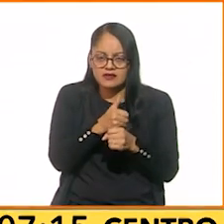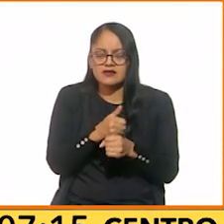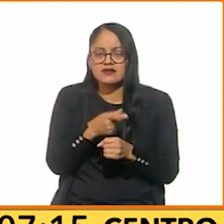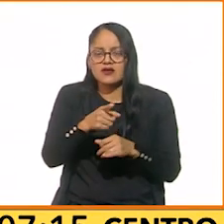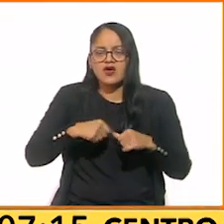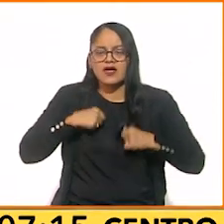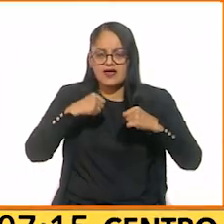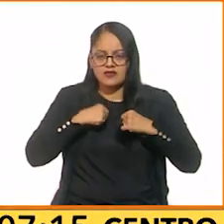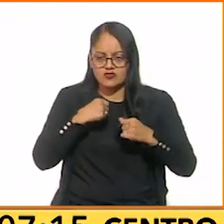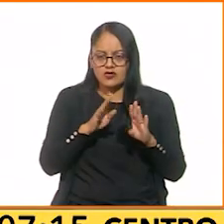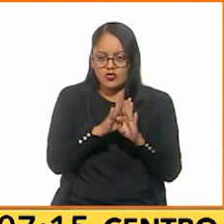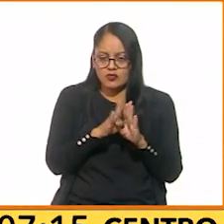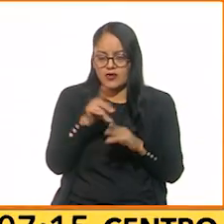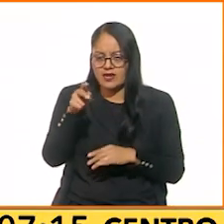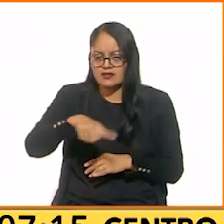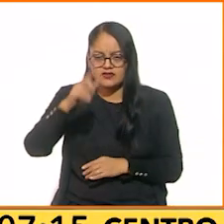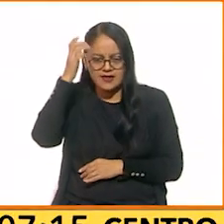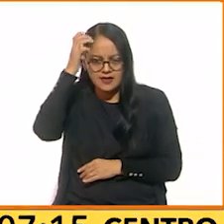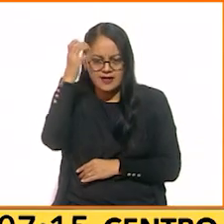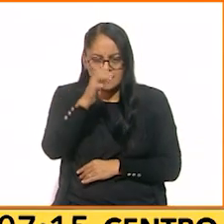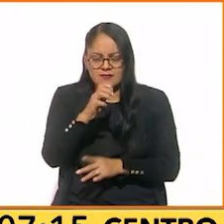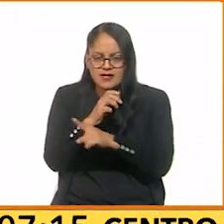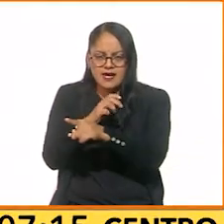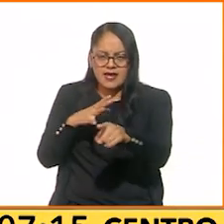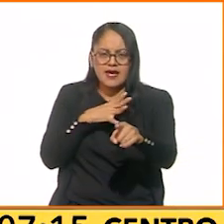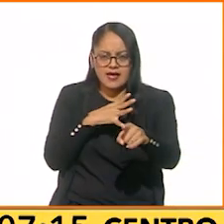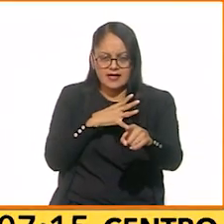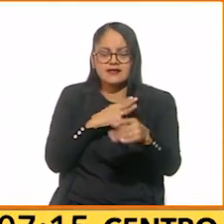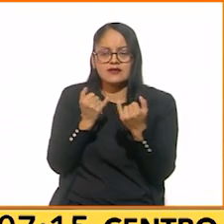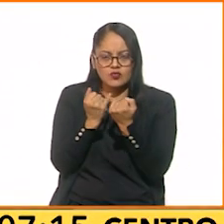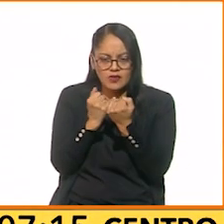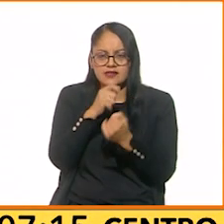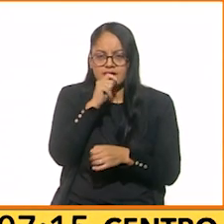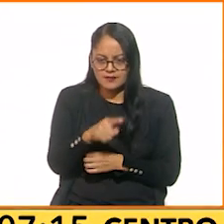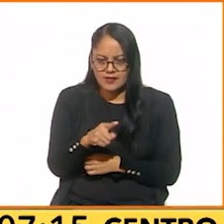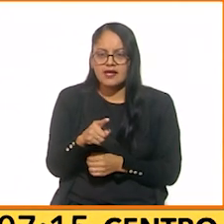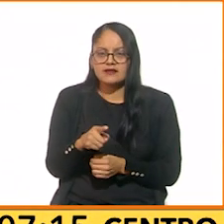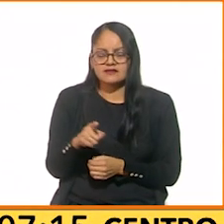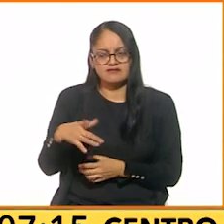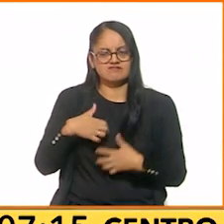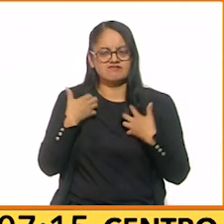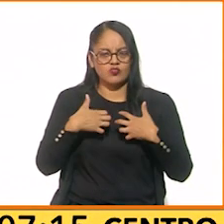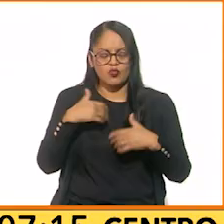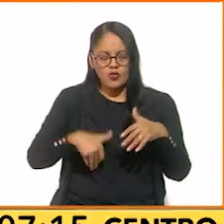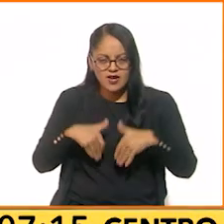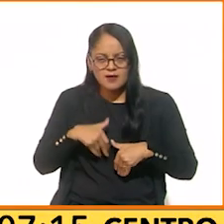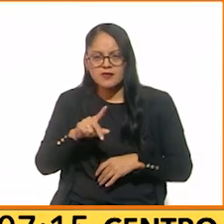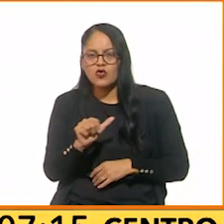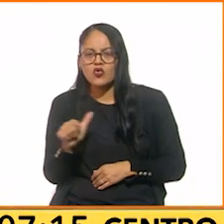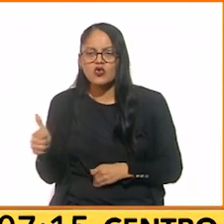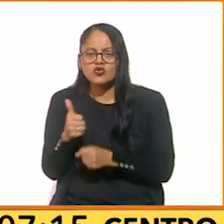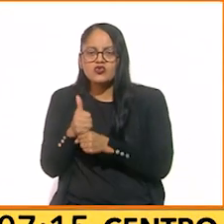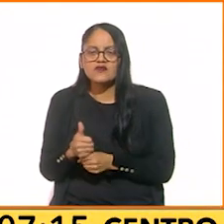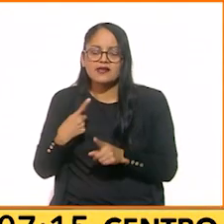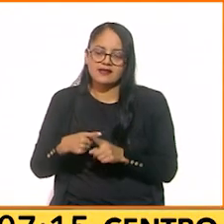estas adolescencias frente a estos crímenes que se vuelven mediáticos, también por supuesto indignantes, pero que tienen como otra víctima a un